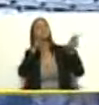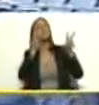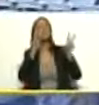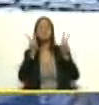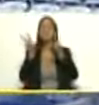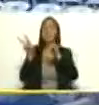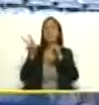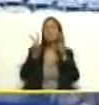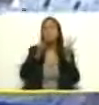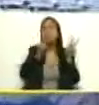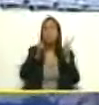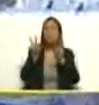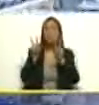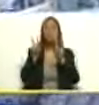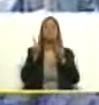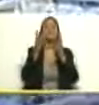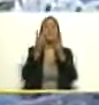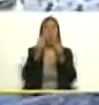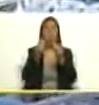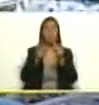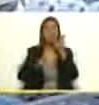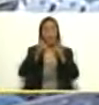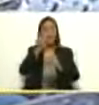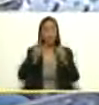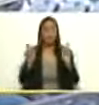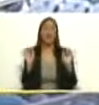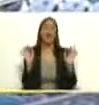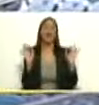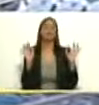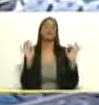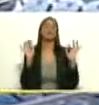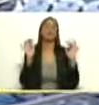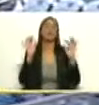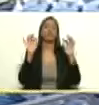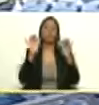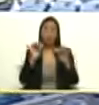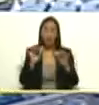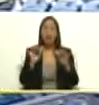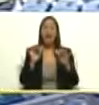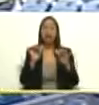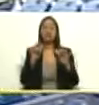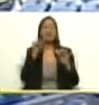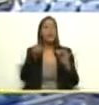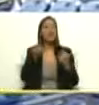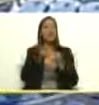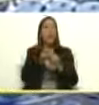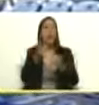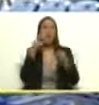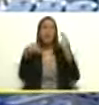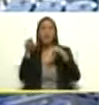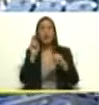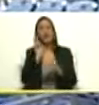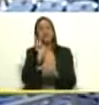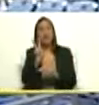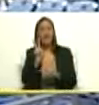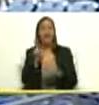recibido a tanta gente y que ha sido parte del esparcimiento de los